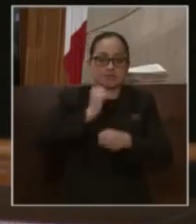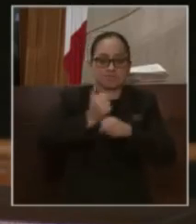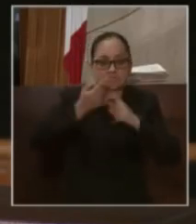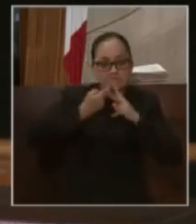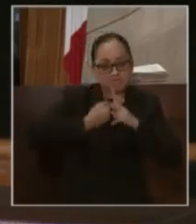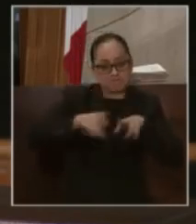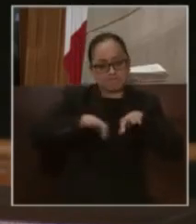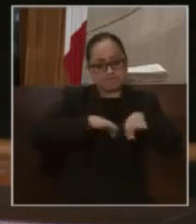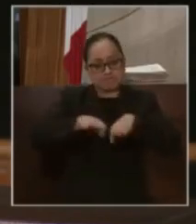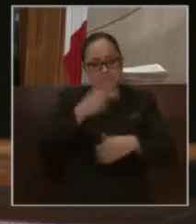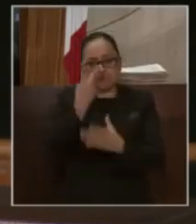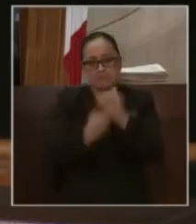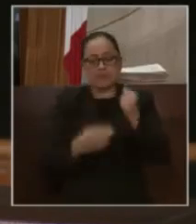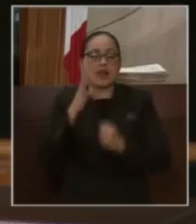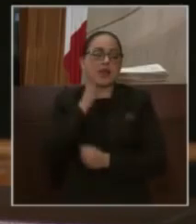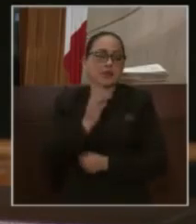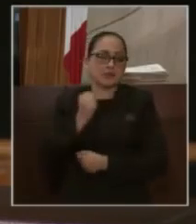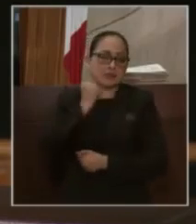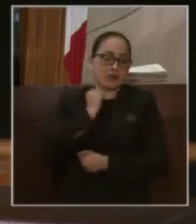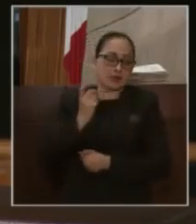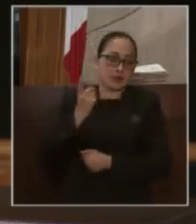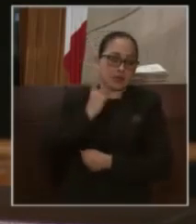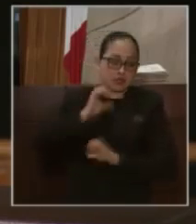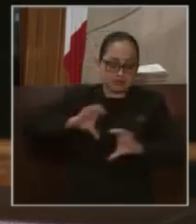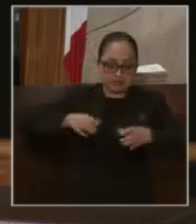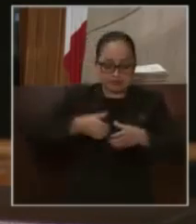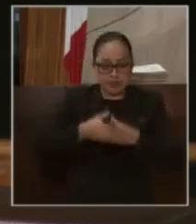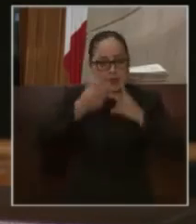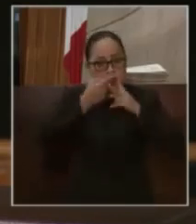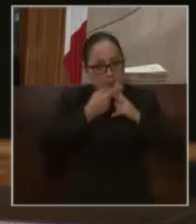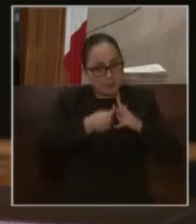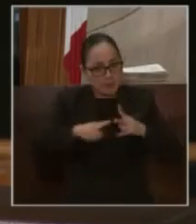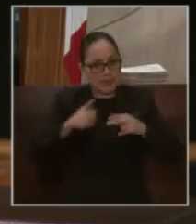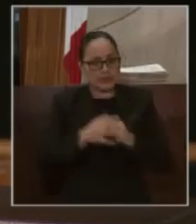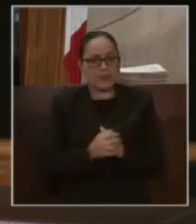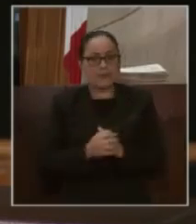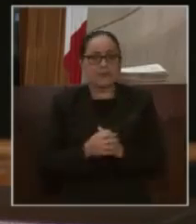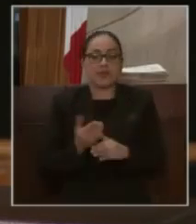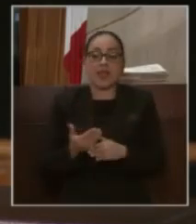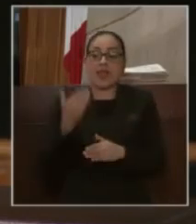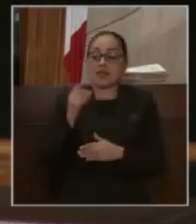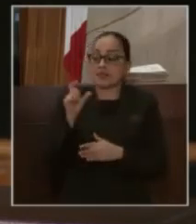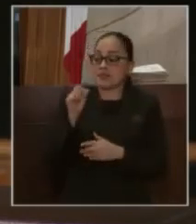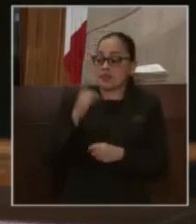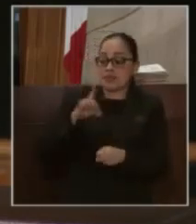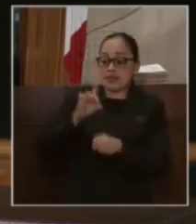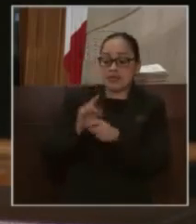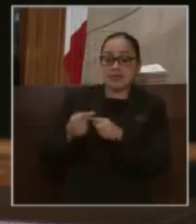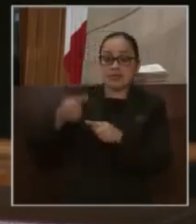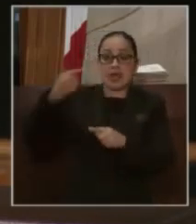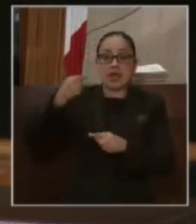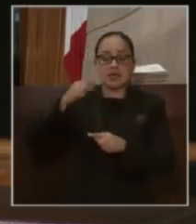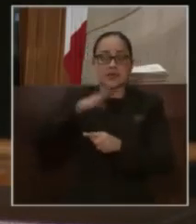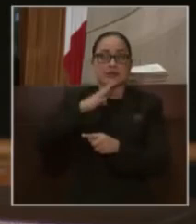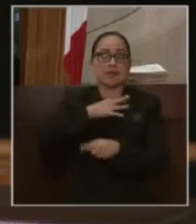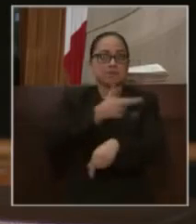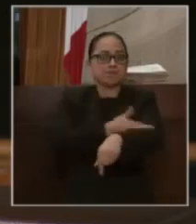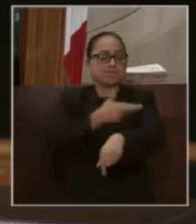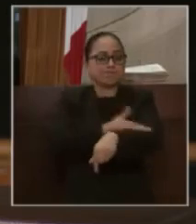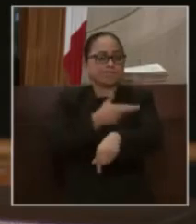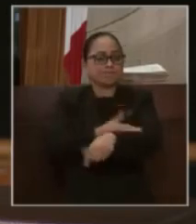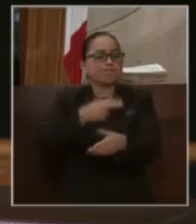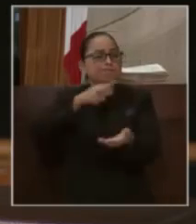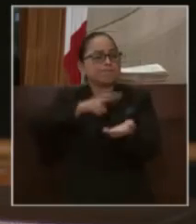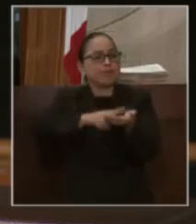iniciar su labor ambas cámaras del Congreso, y hace apenas 20 días resolvimos sobre la validez